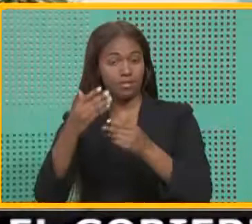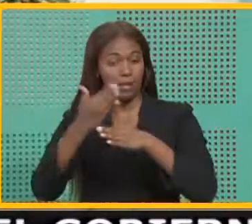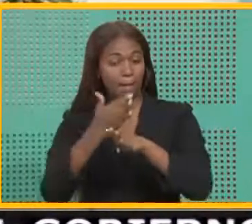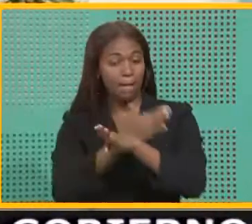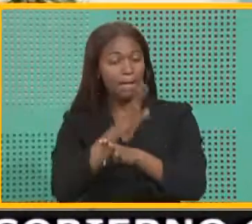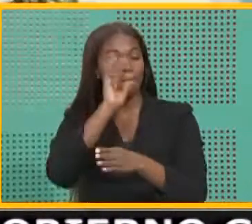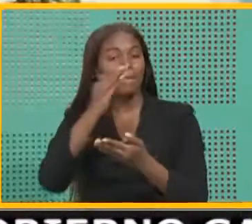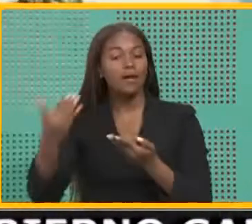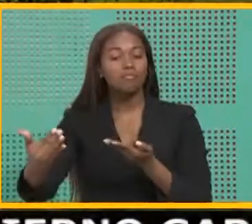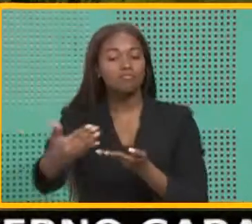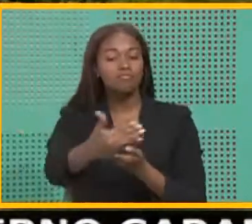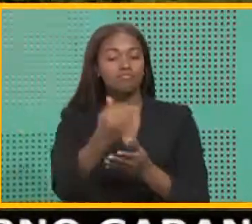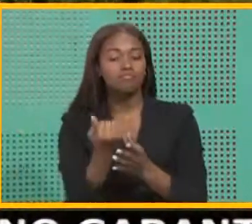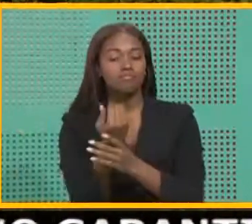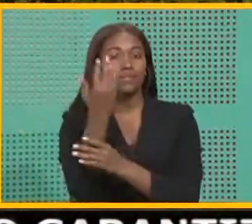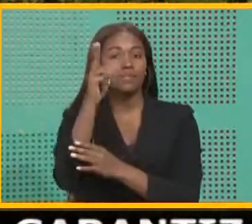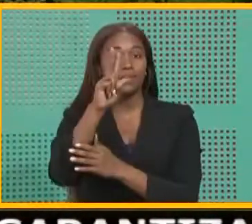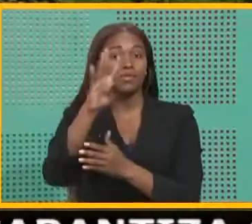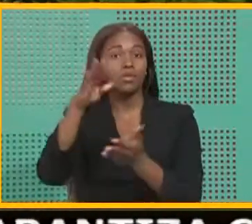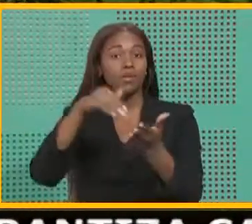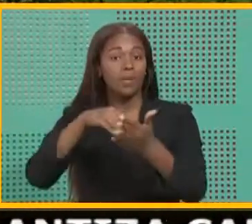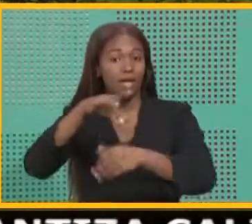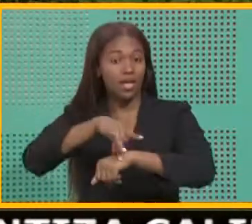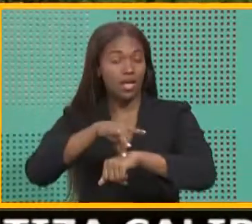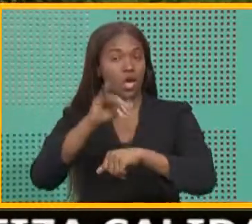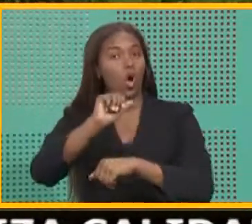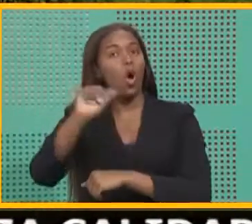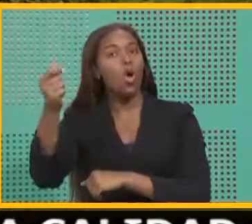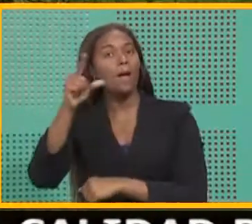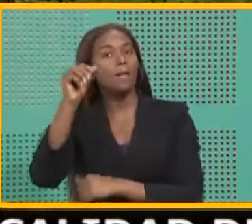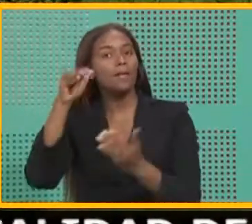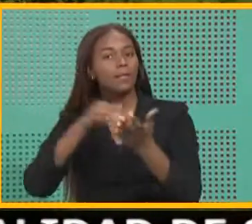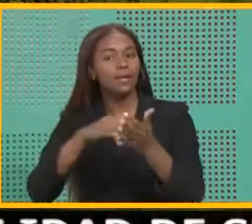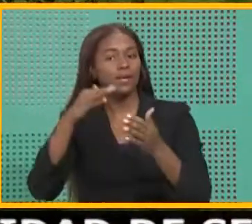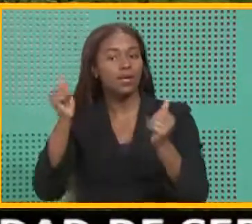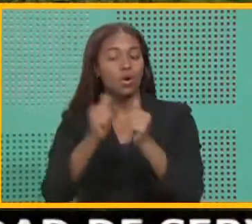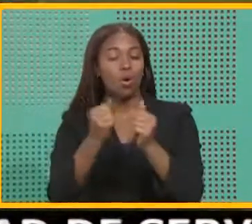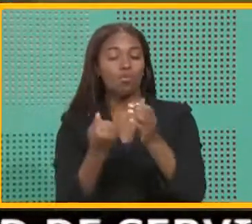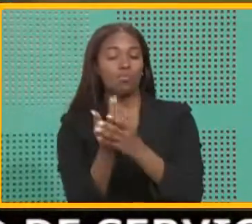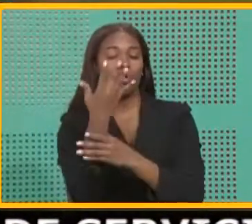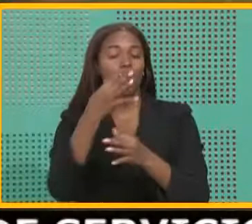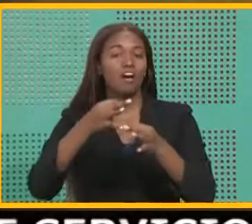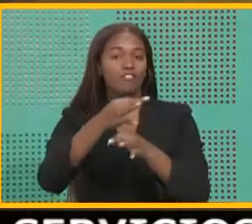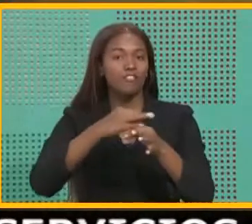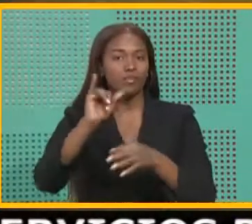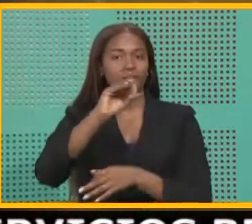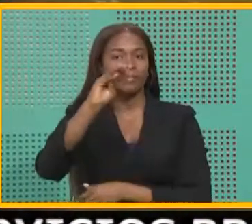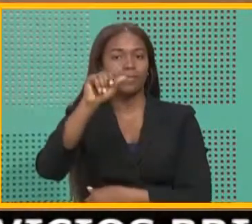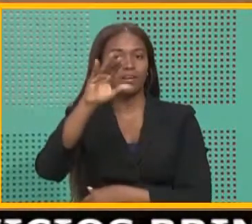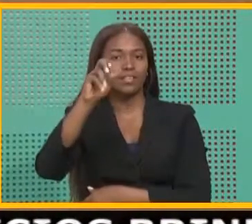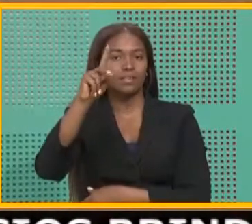reforestarán 24.000 tareas de bosque y otras 20.000 tareas con plantas de café y macadamia.